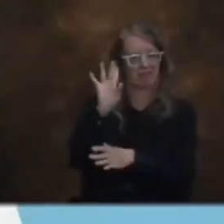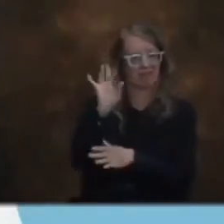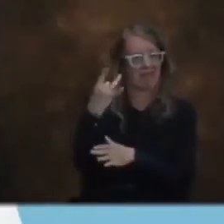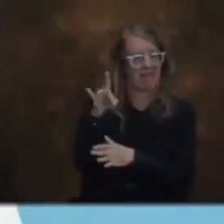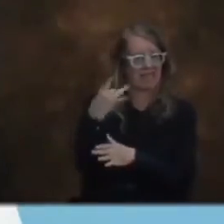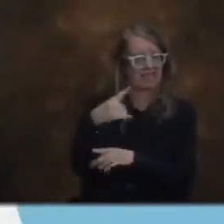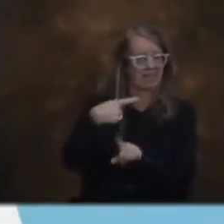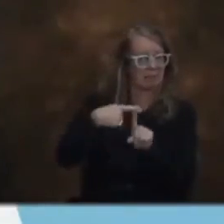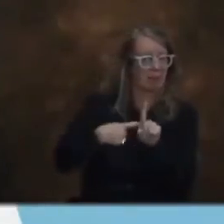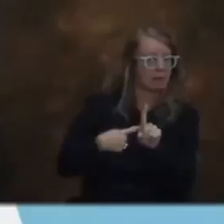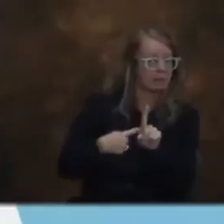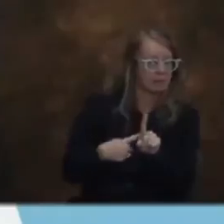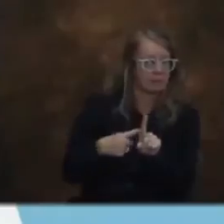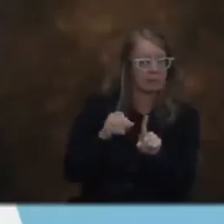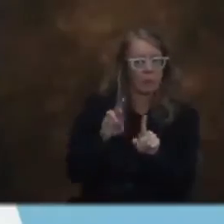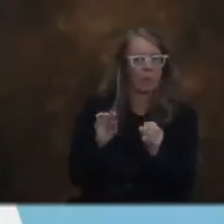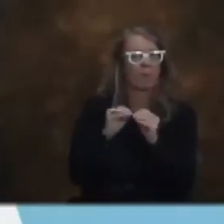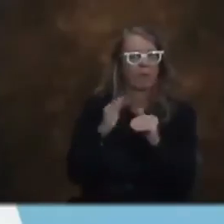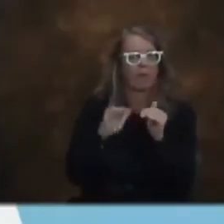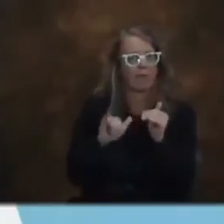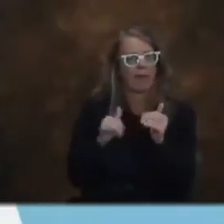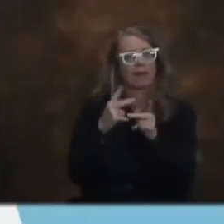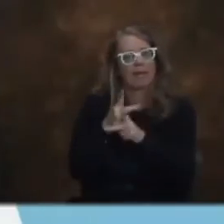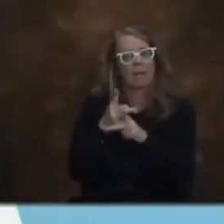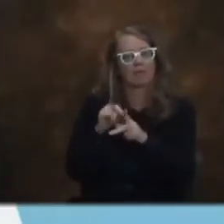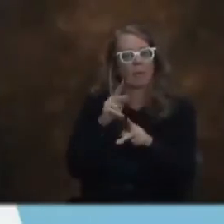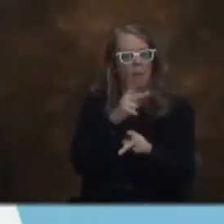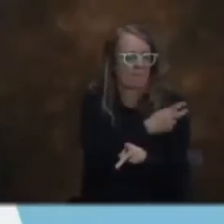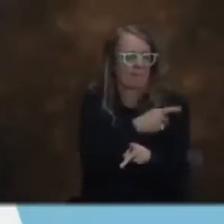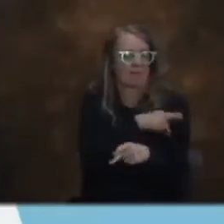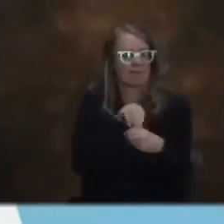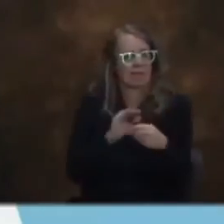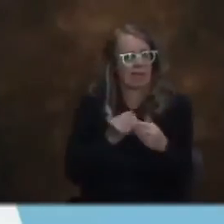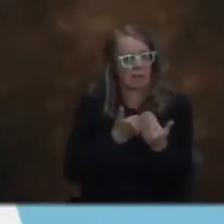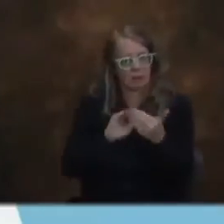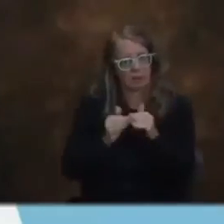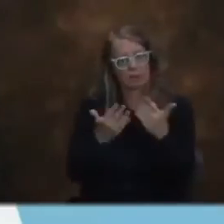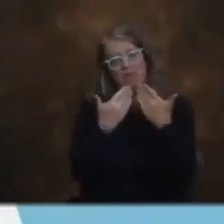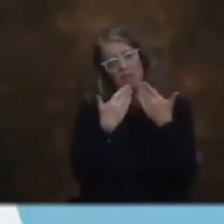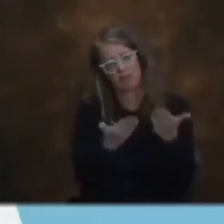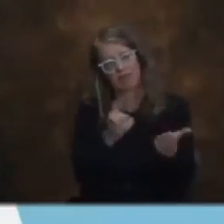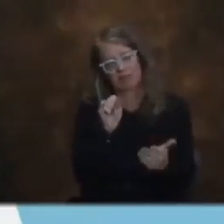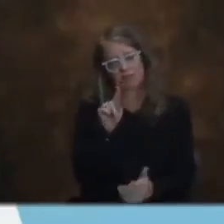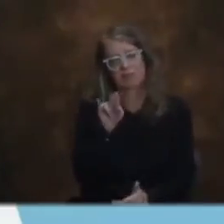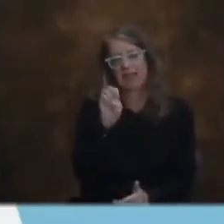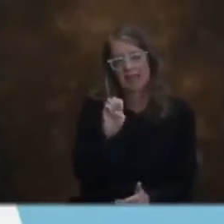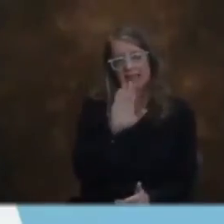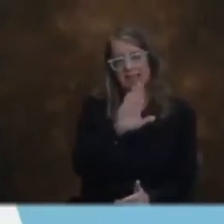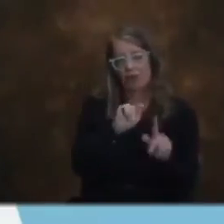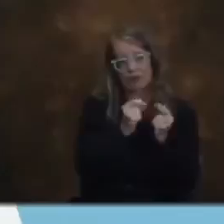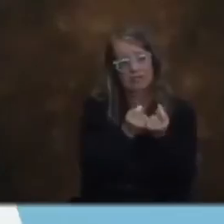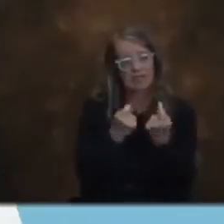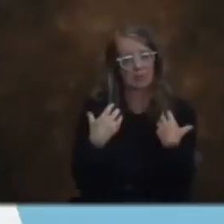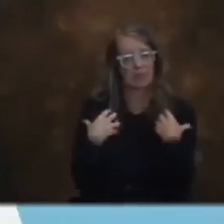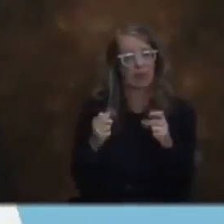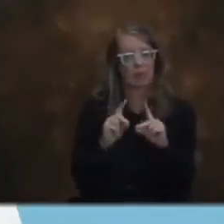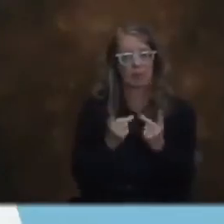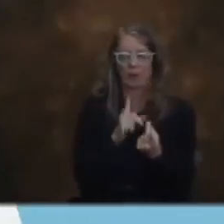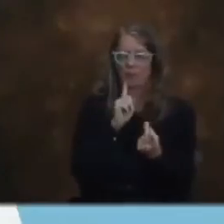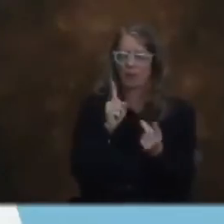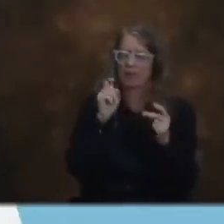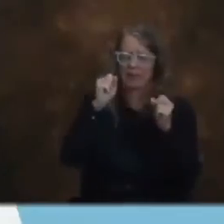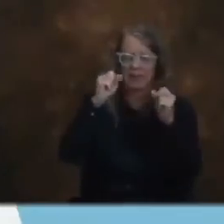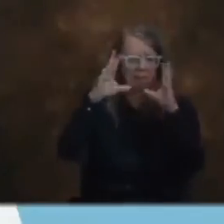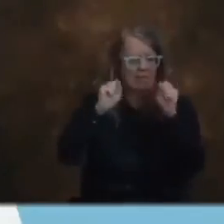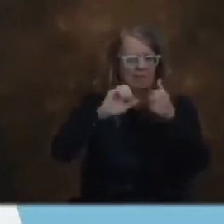cuidando a los pacientes en nuestra comunidad las stage y el personal del departamento de salud y